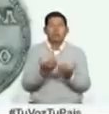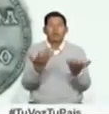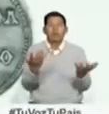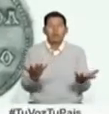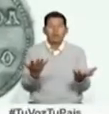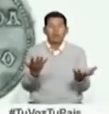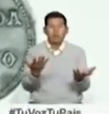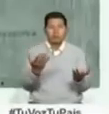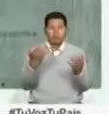noticiero ciudadano